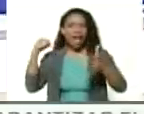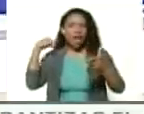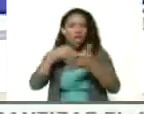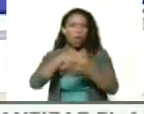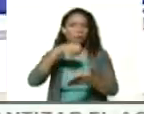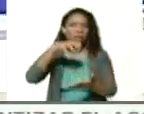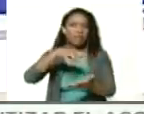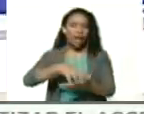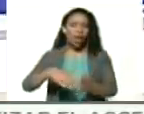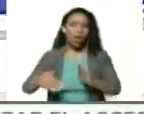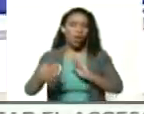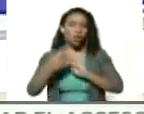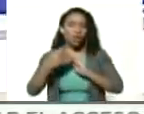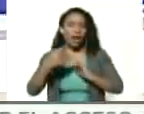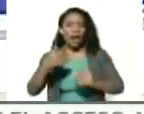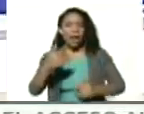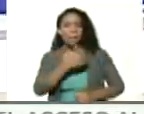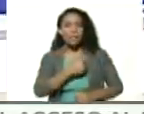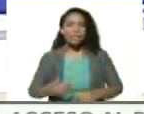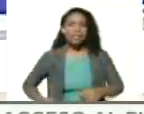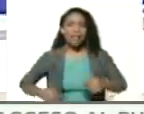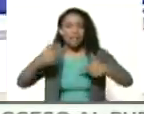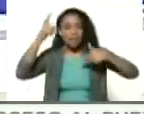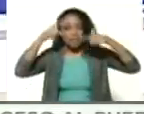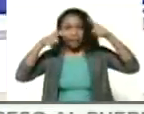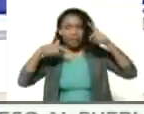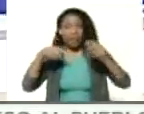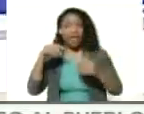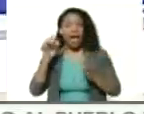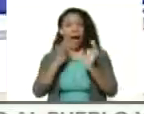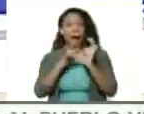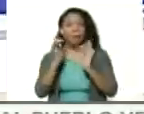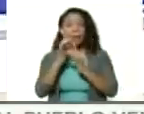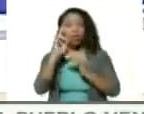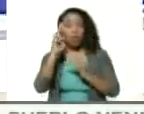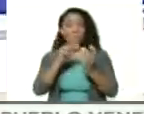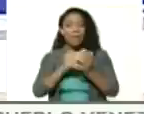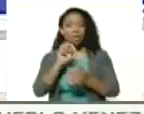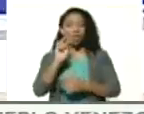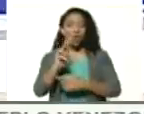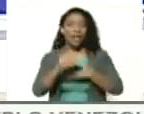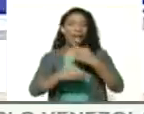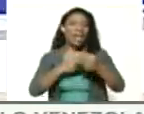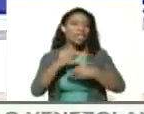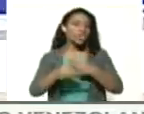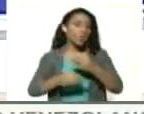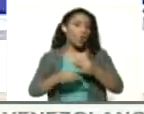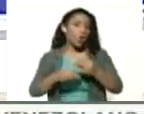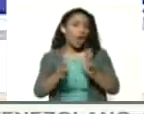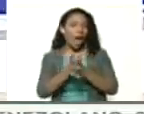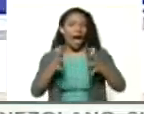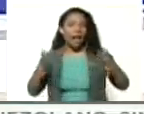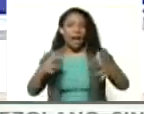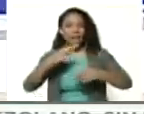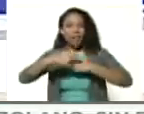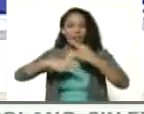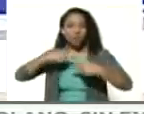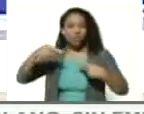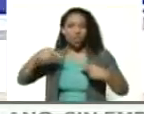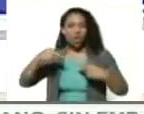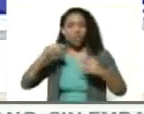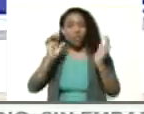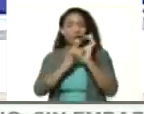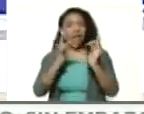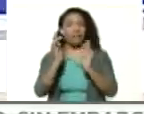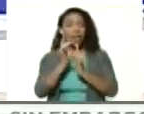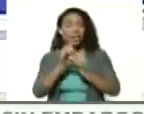Estado contra el comandante Chávez de abril del 2002 que generó la gran revolución de abril